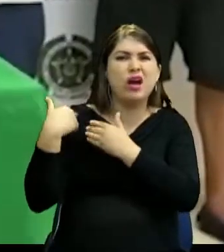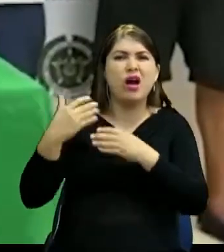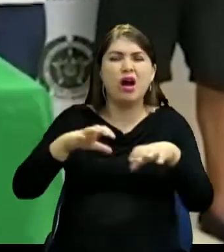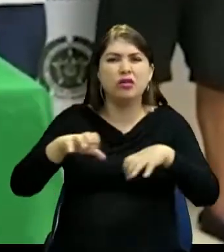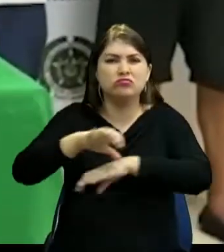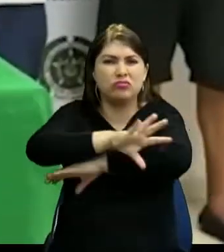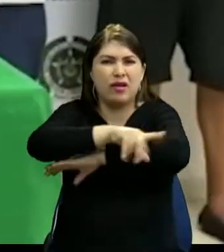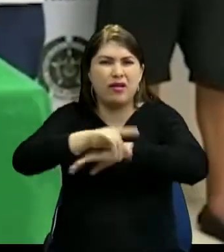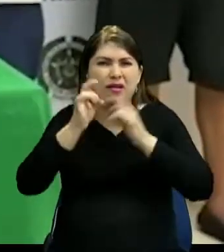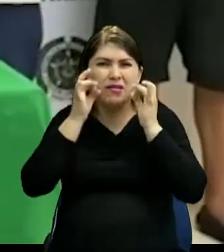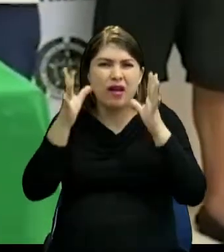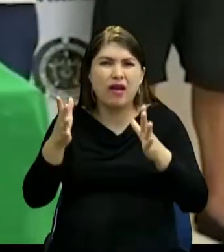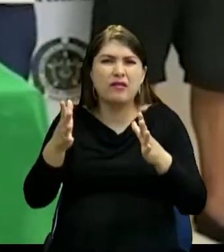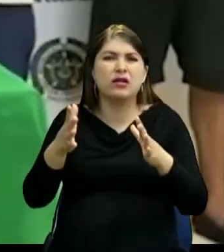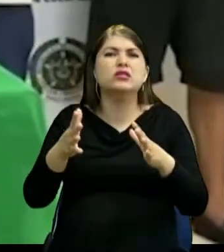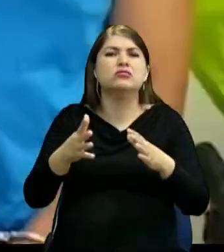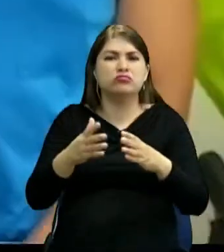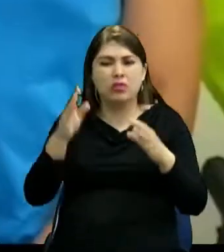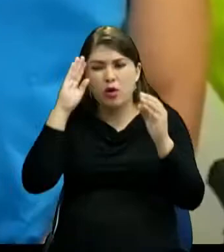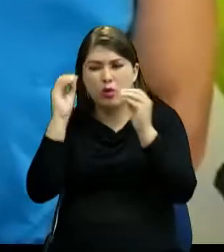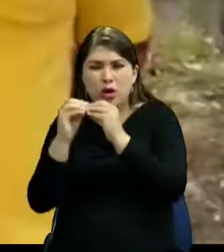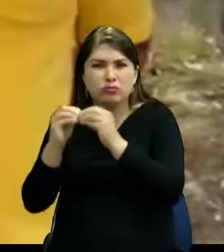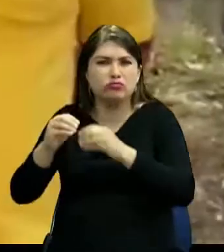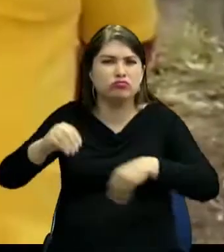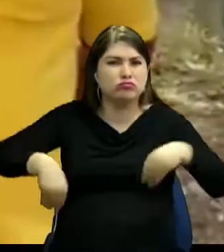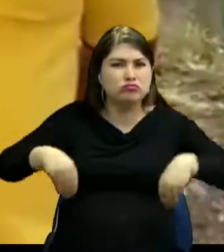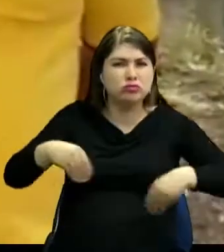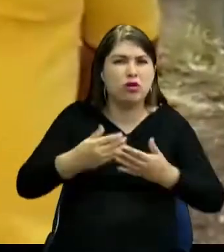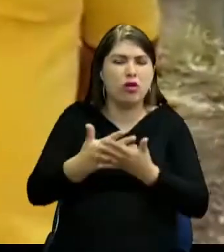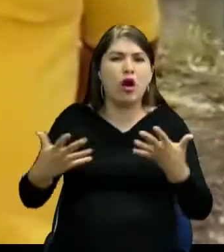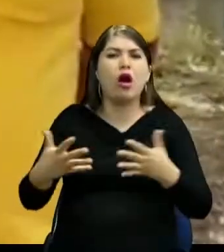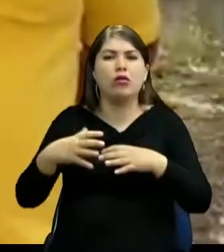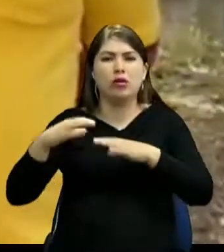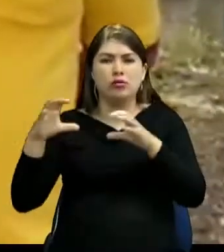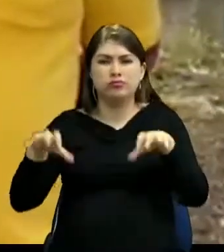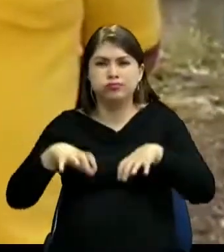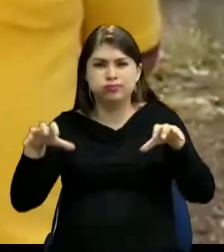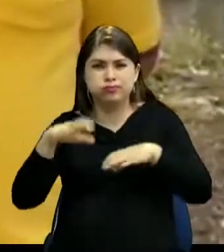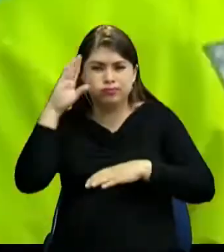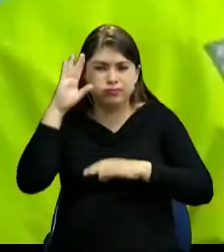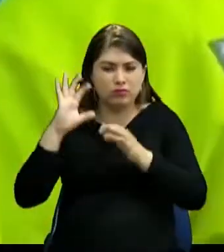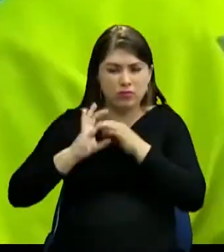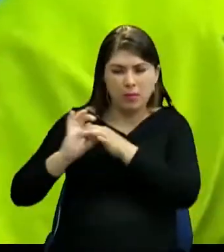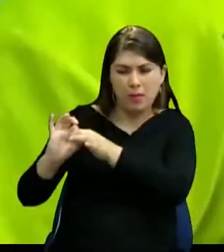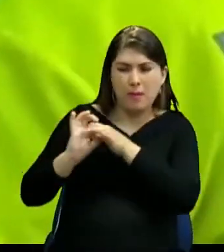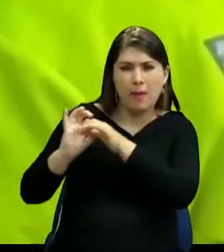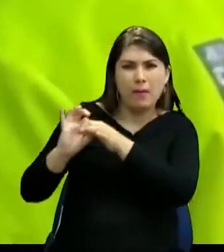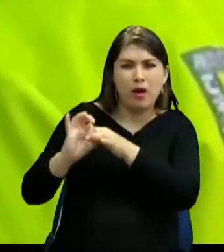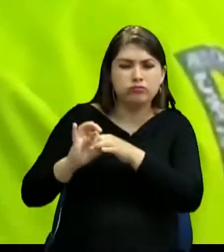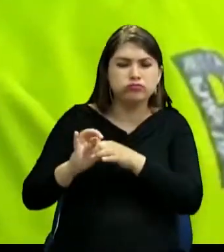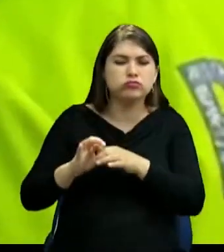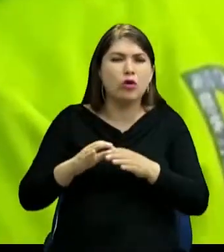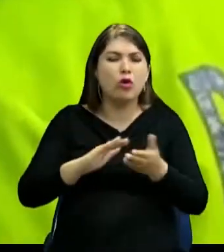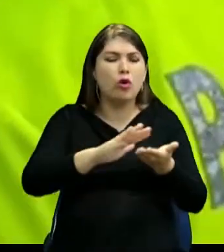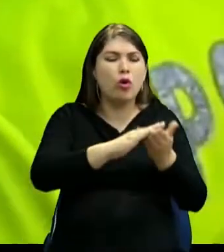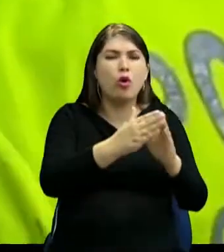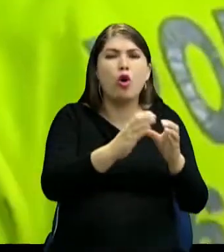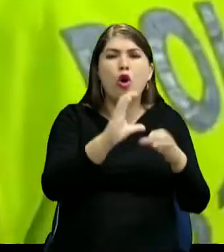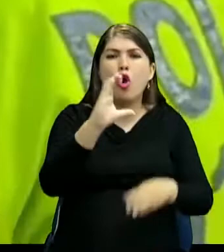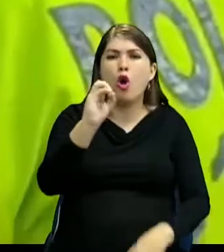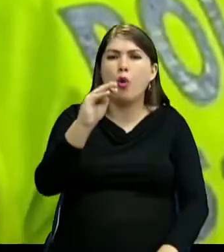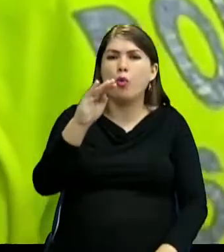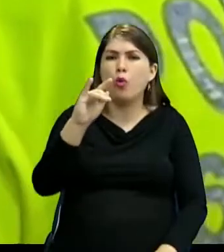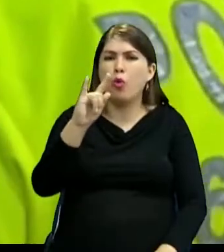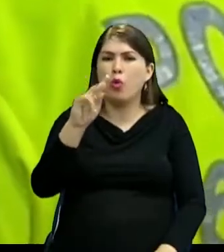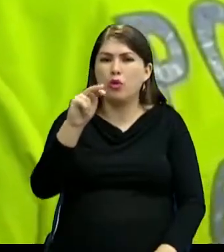delitos de hurto agravado y calificado y concierto para delinquir. La actividad operativa se llevó a cabo simultáneamente en varios sectores de las comunas 4, 6 y